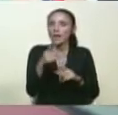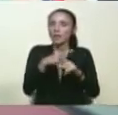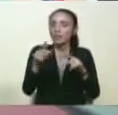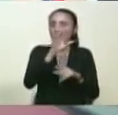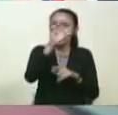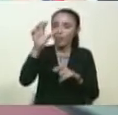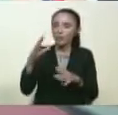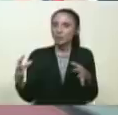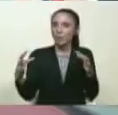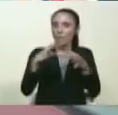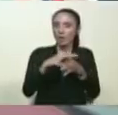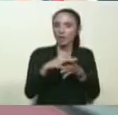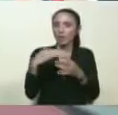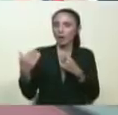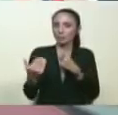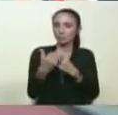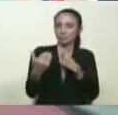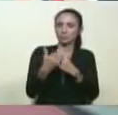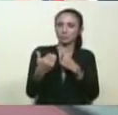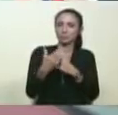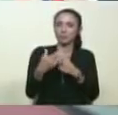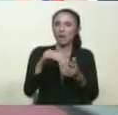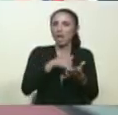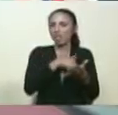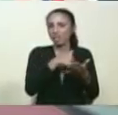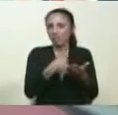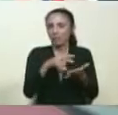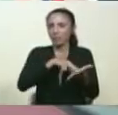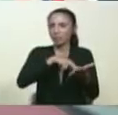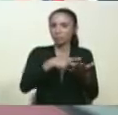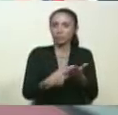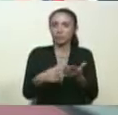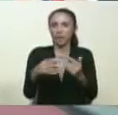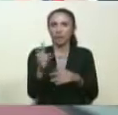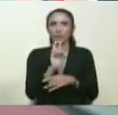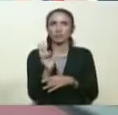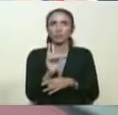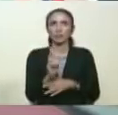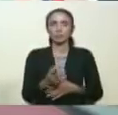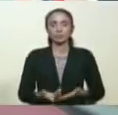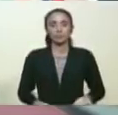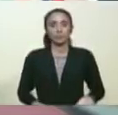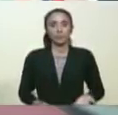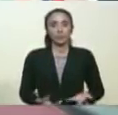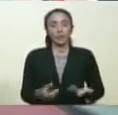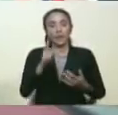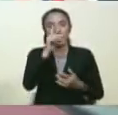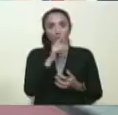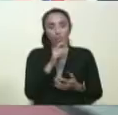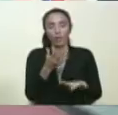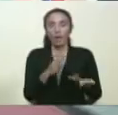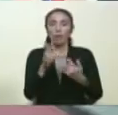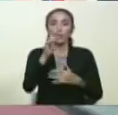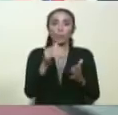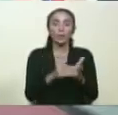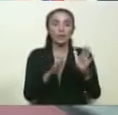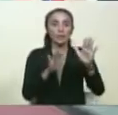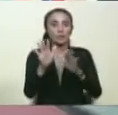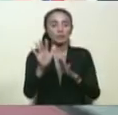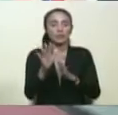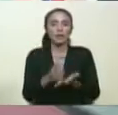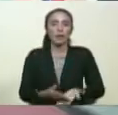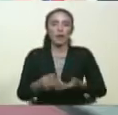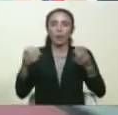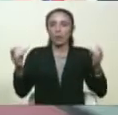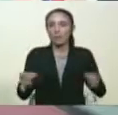través de la guerra económica querían rendir a Venezuela. Luego en el año 2015 nos hicieron un gran daño. De